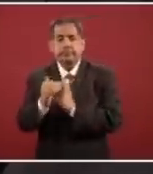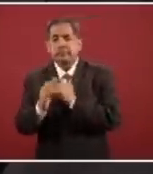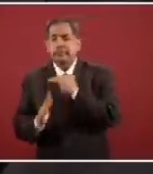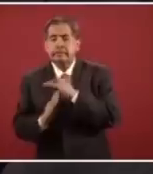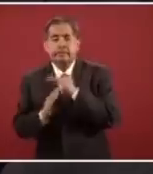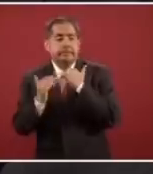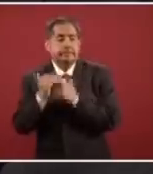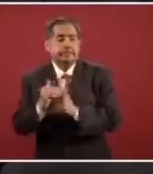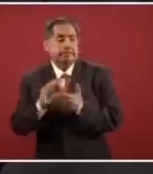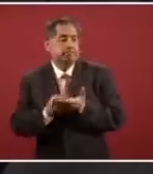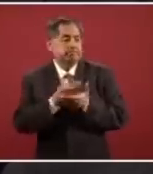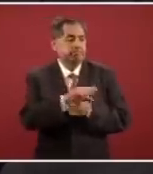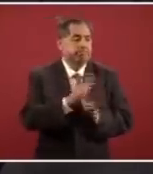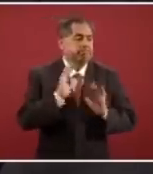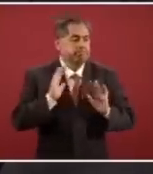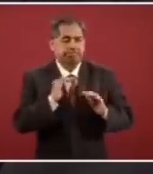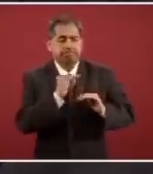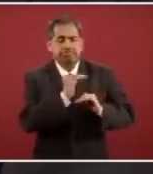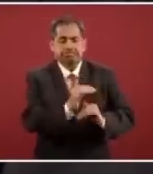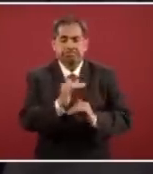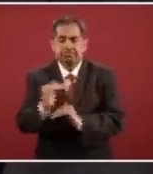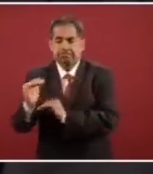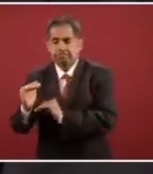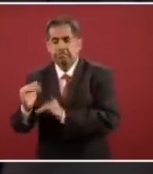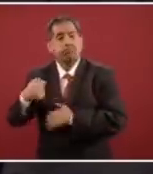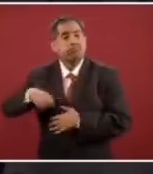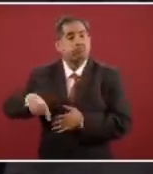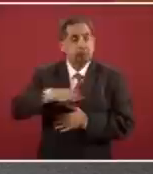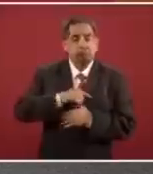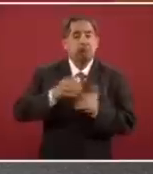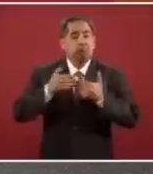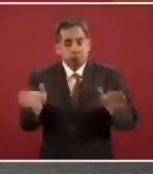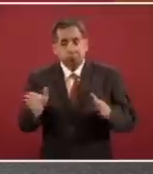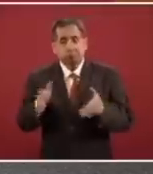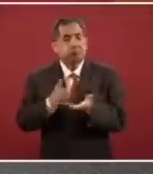inversiones. Nosotros logramos